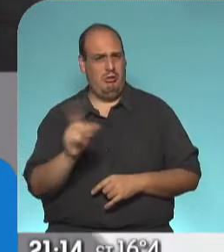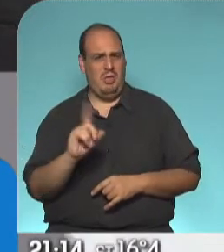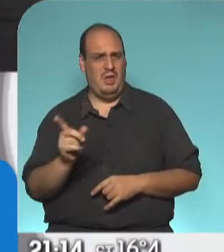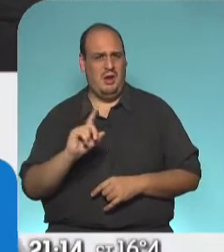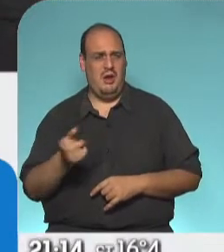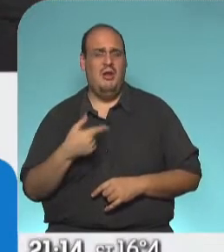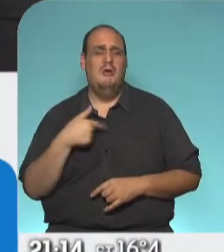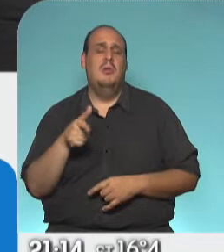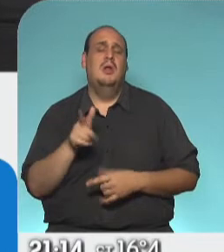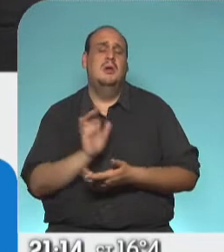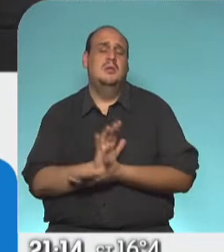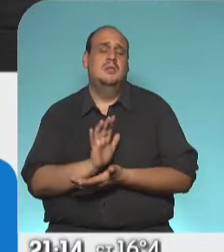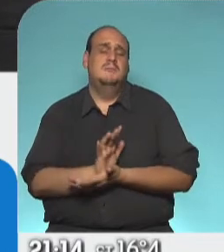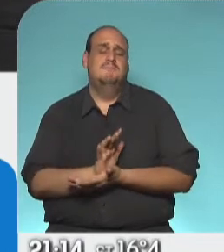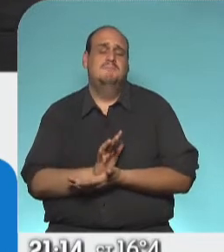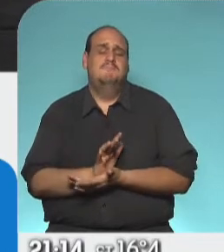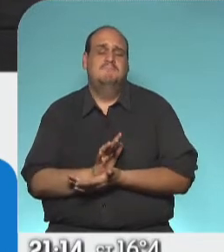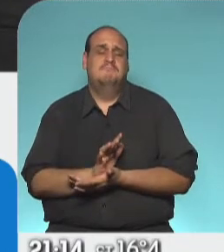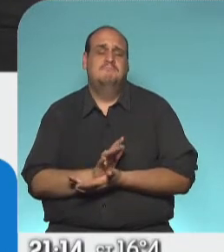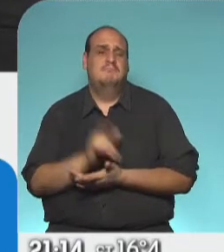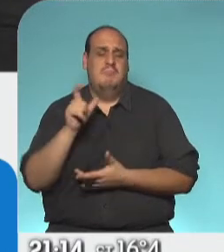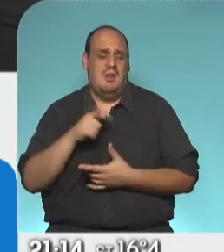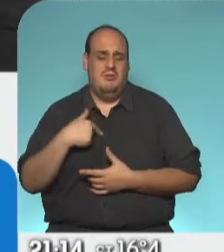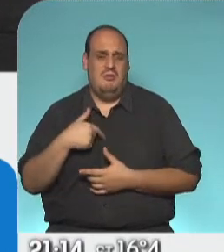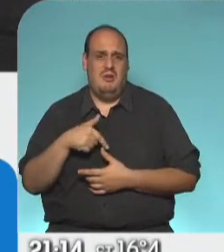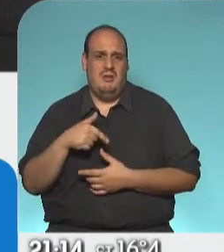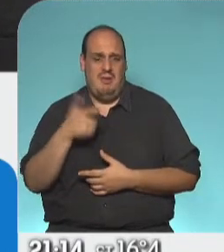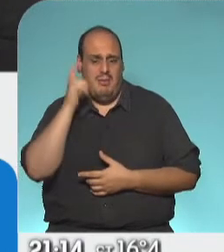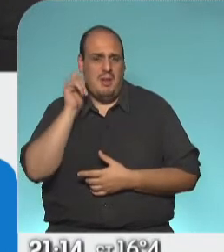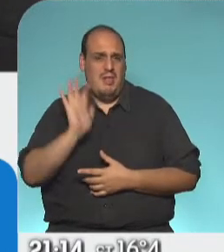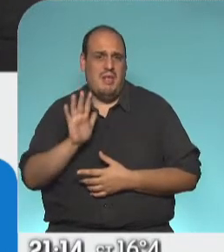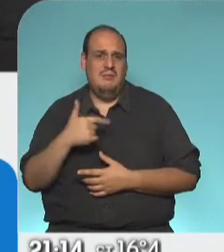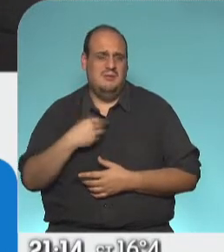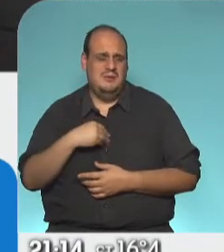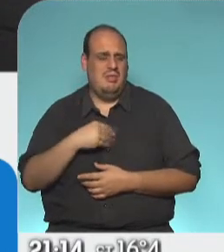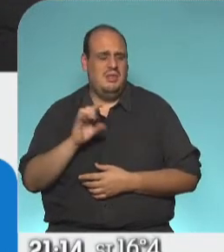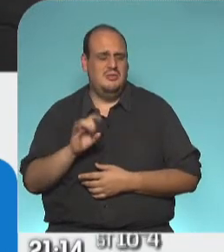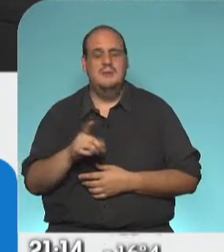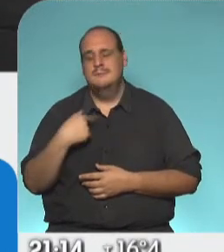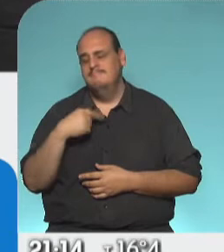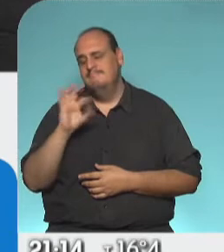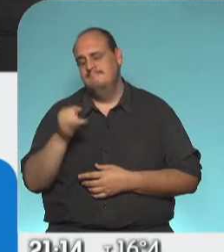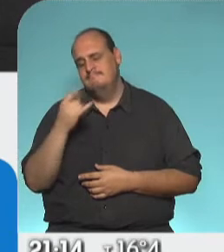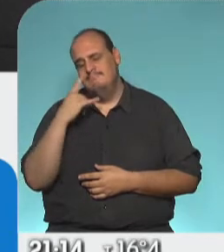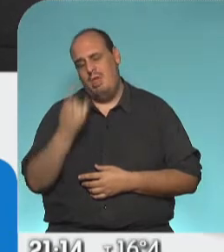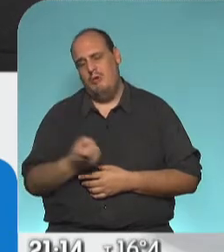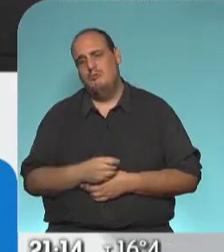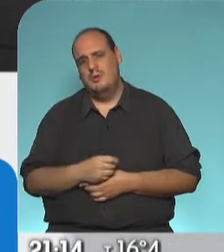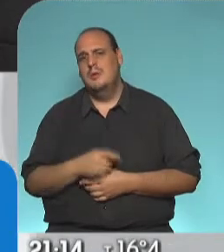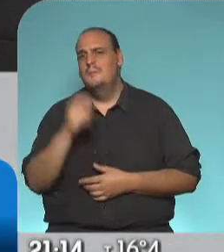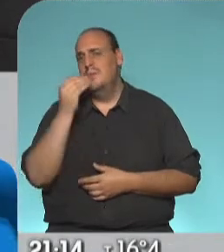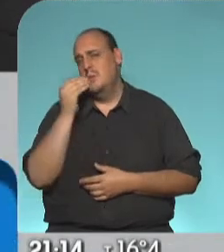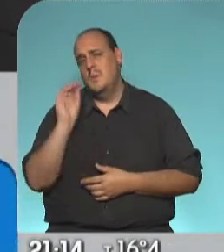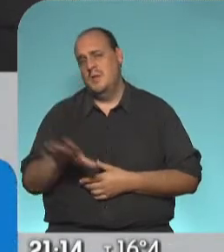se siente es solamente el que lo está transitando. Seguro, sí, eso lo sabe. imaginamos. Te mandamos un beso enorme,